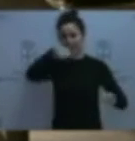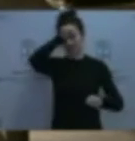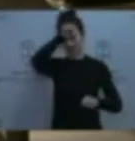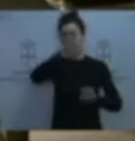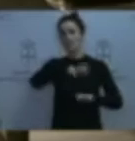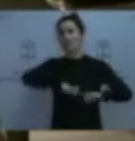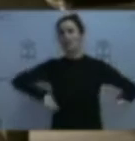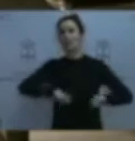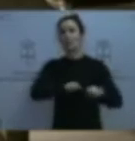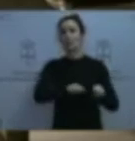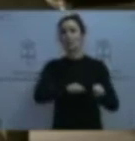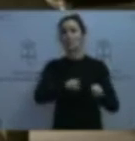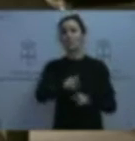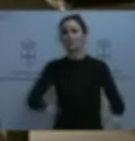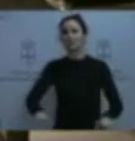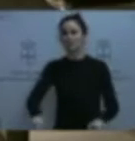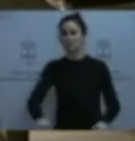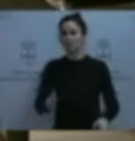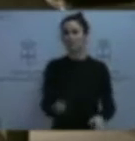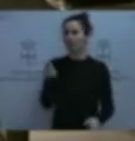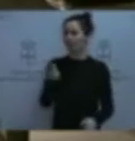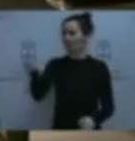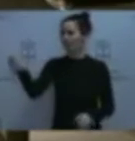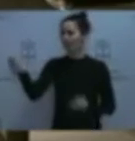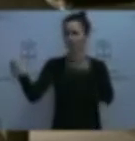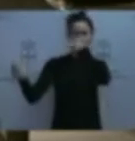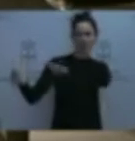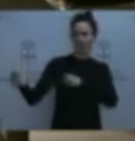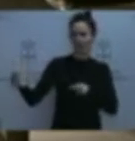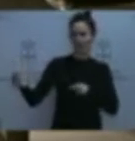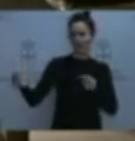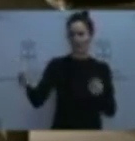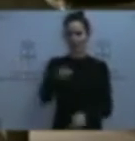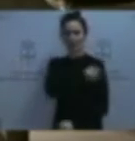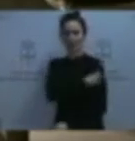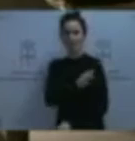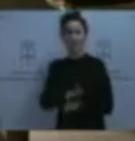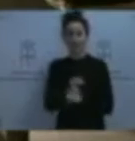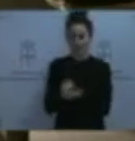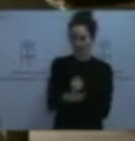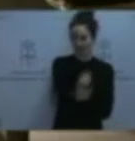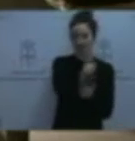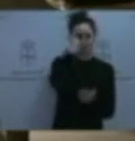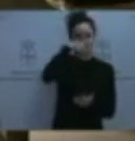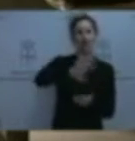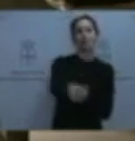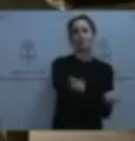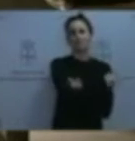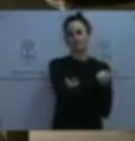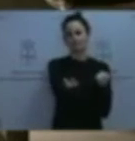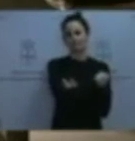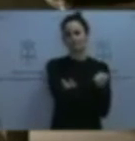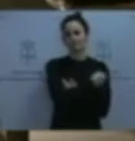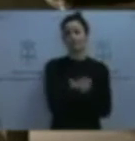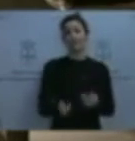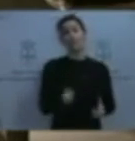parte habían sido recogidas por personas que las habían llevado directamente a la comisaría para que la Gestapo hiciese ese mapa y esa composición para detenerles.